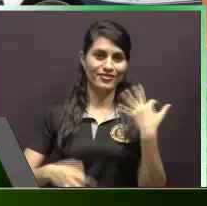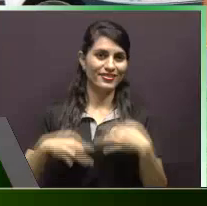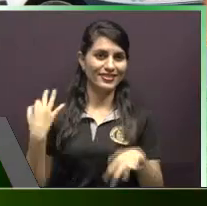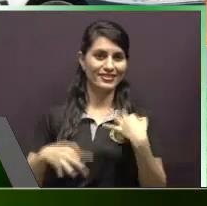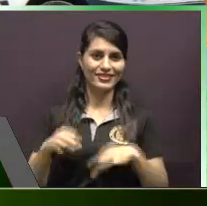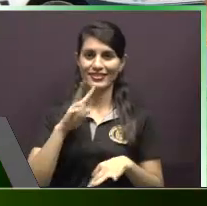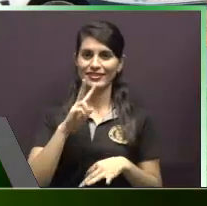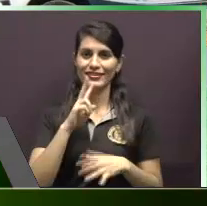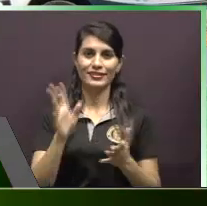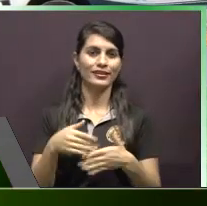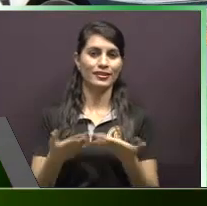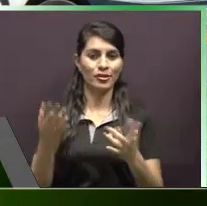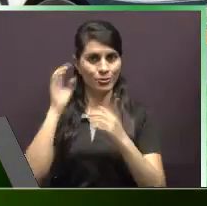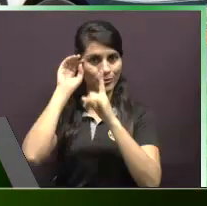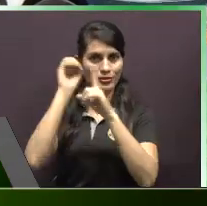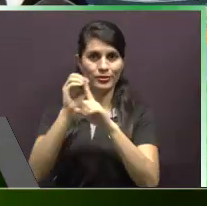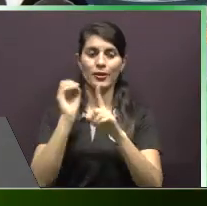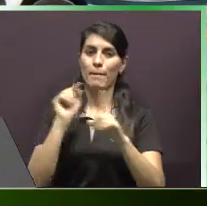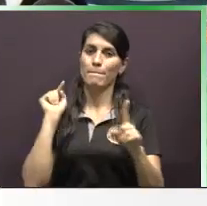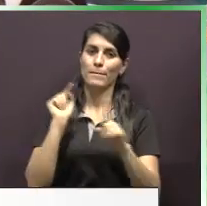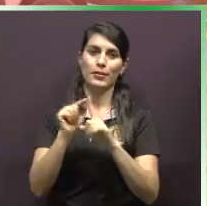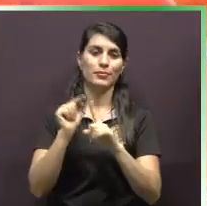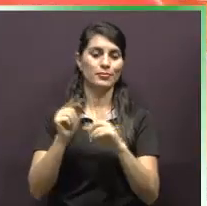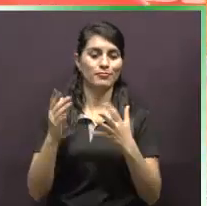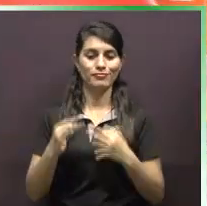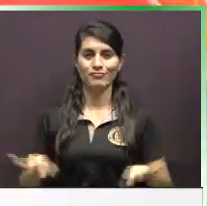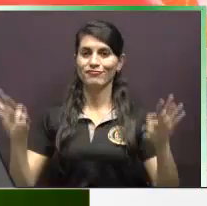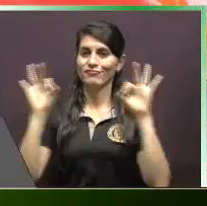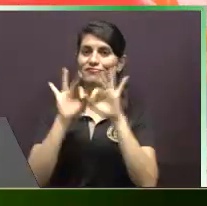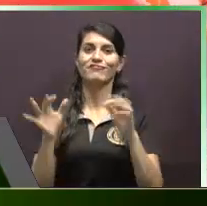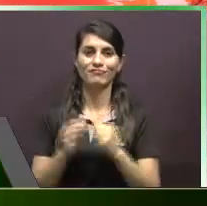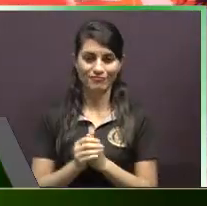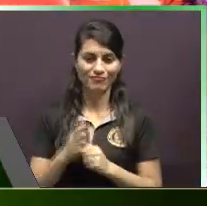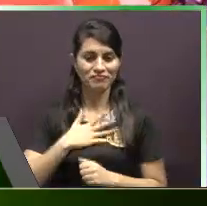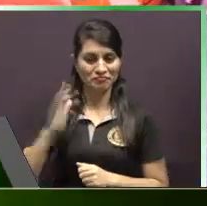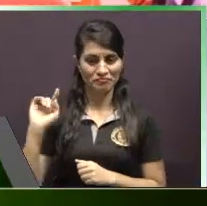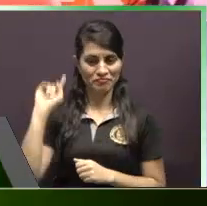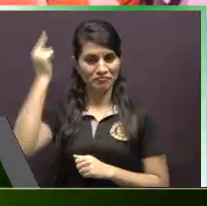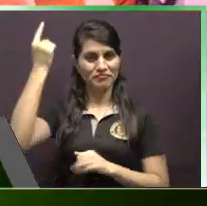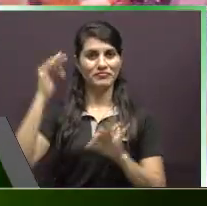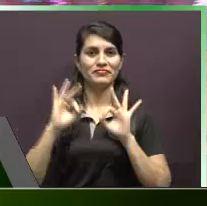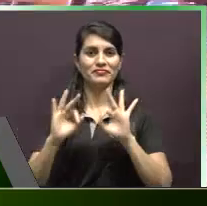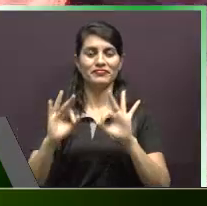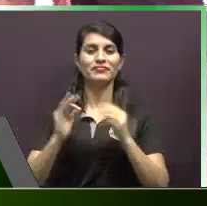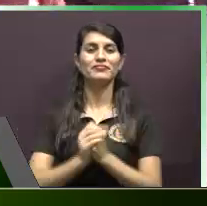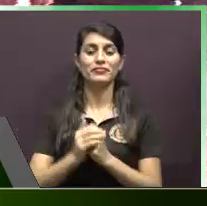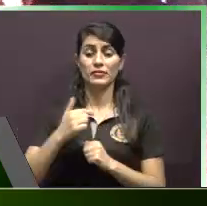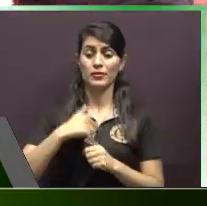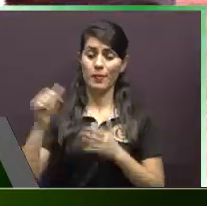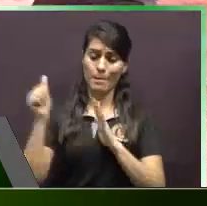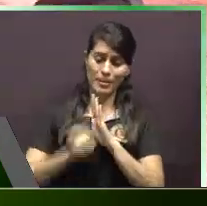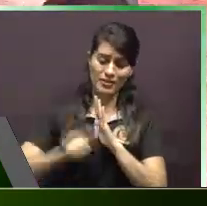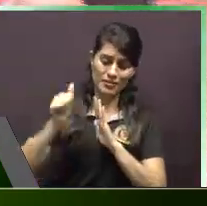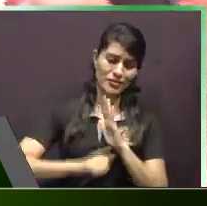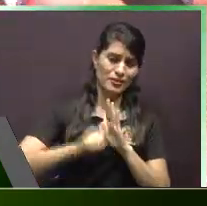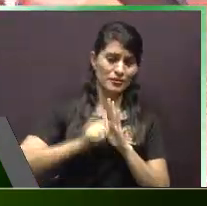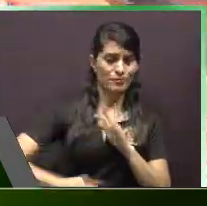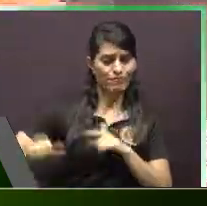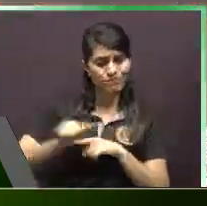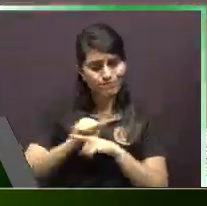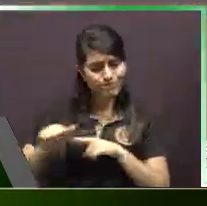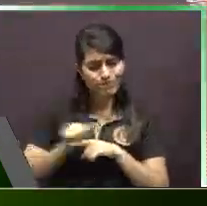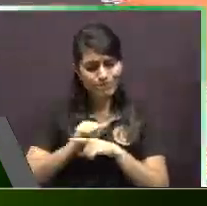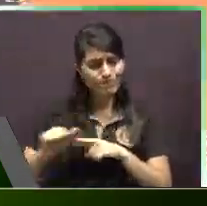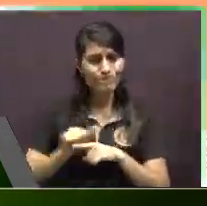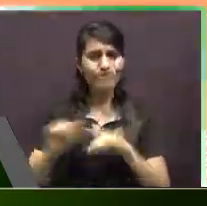haber logrado ese objetivo, el primer lugar. Ha sido un tiempo bastante, meses atrás, preparándome